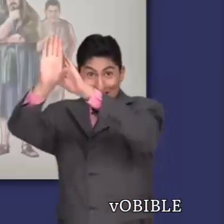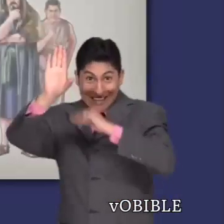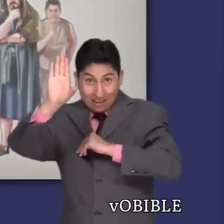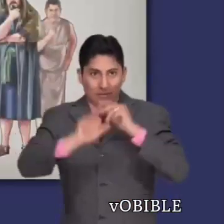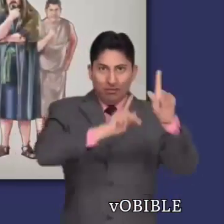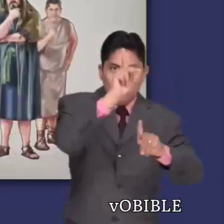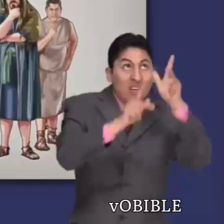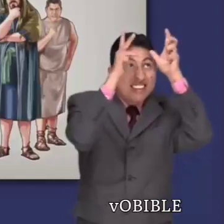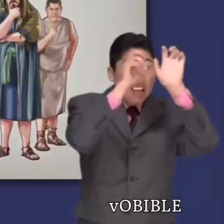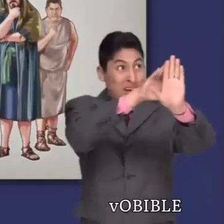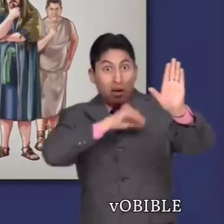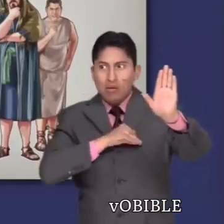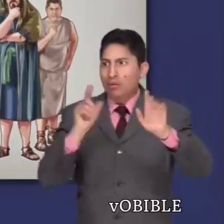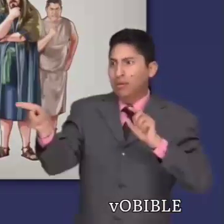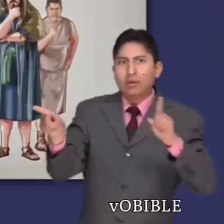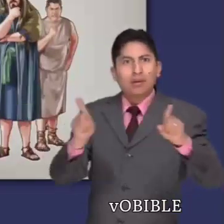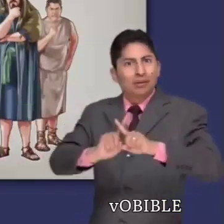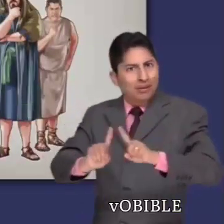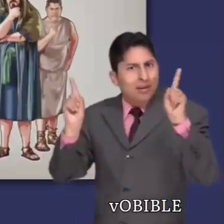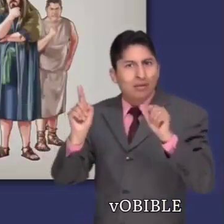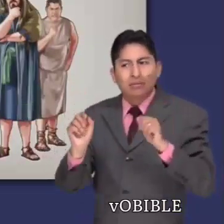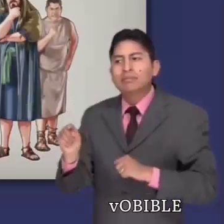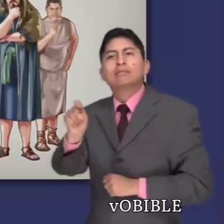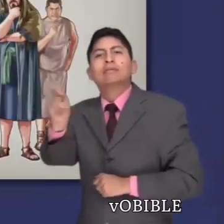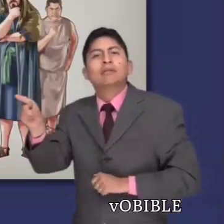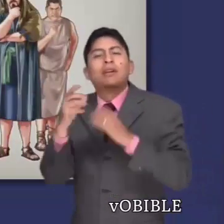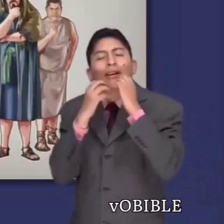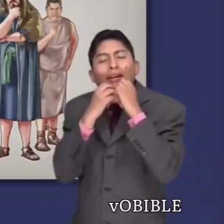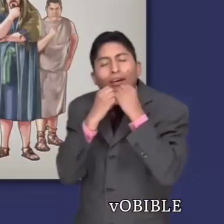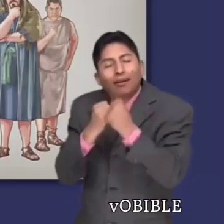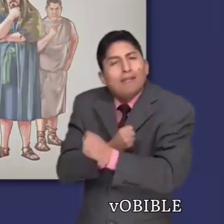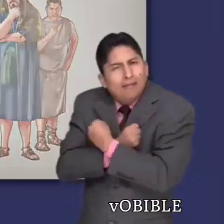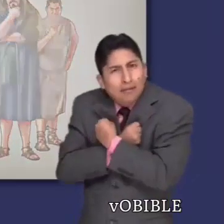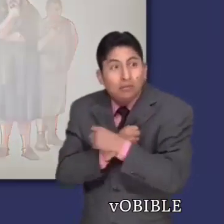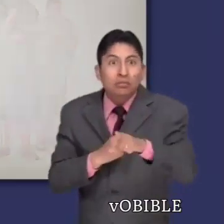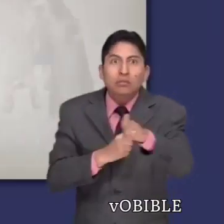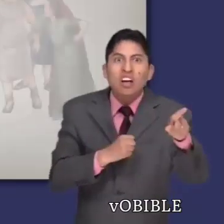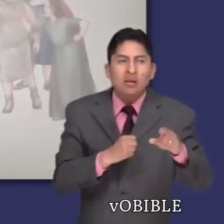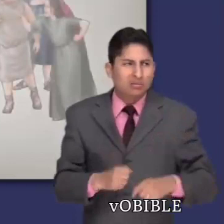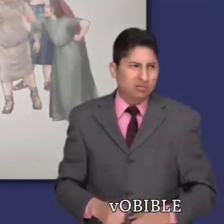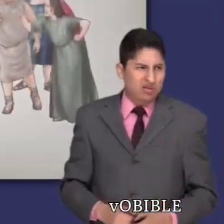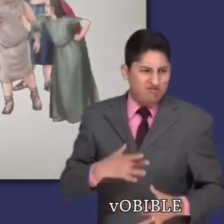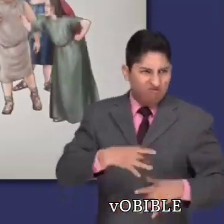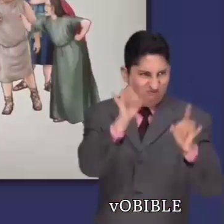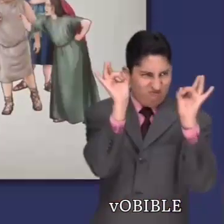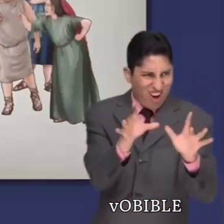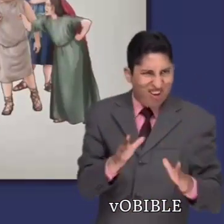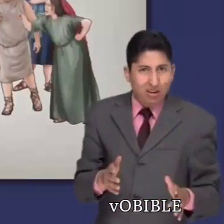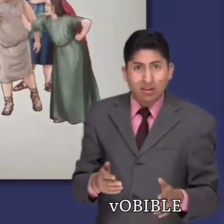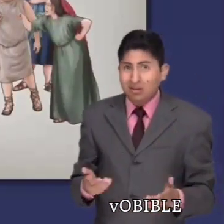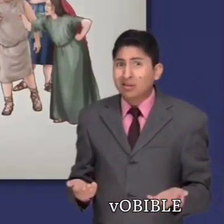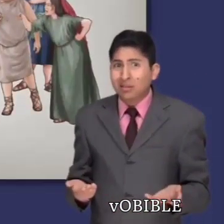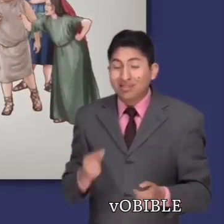Dios y los del diablo. Los hijos de Dios se aman unos a otros. En cambio, los hijos del diablo,